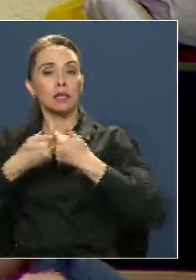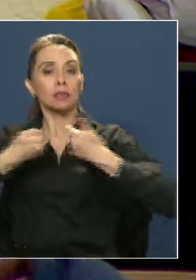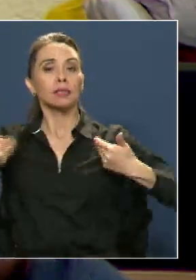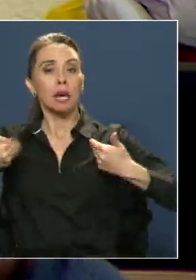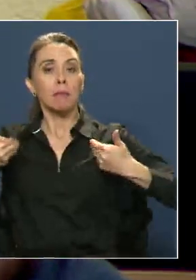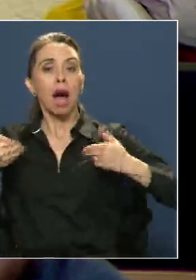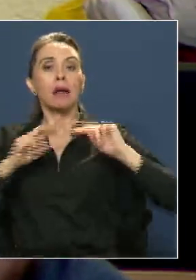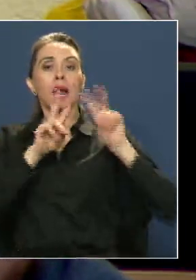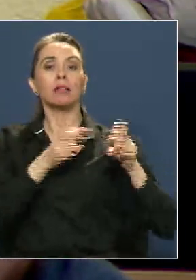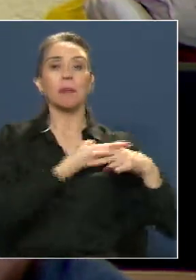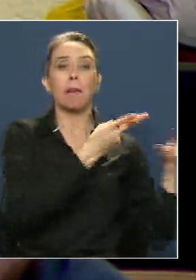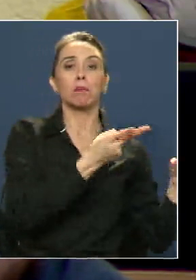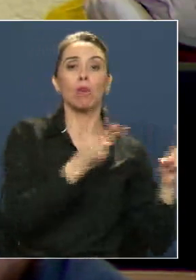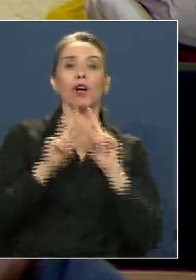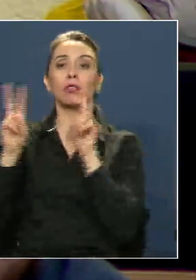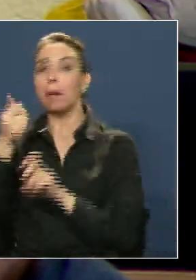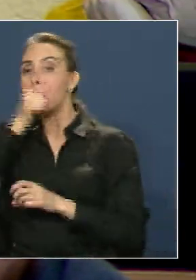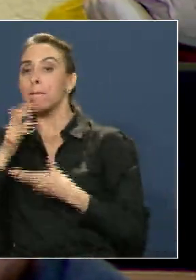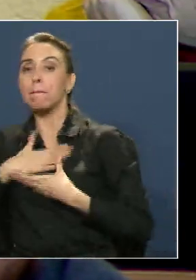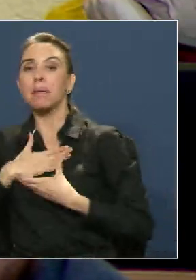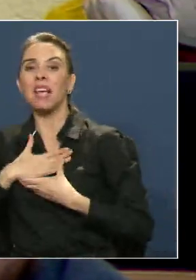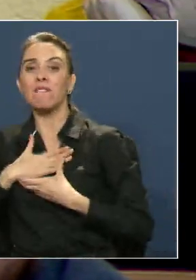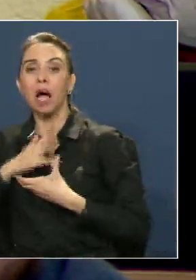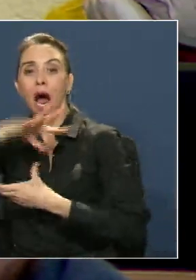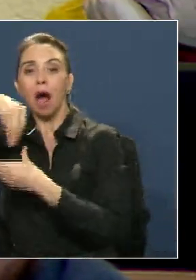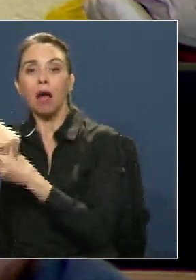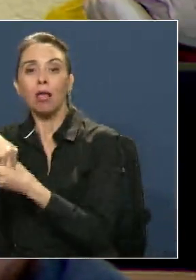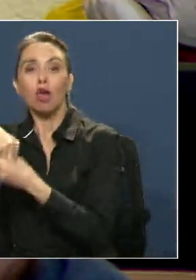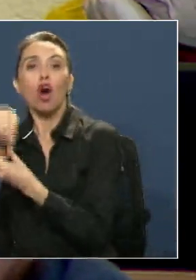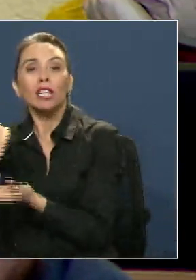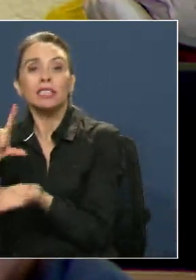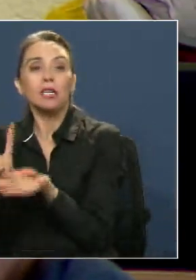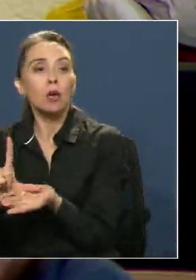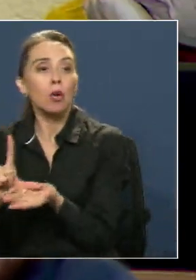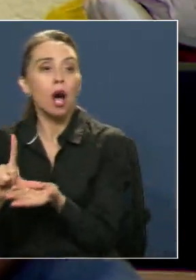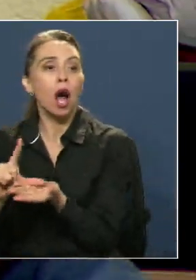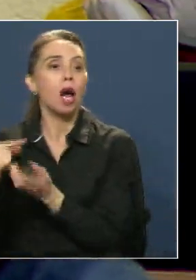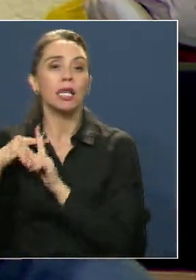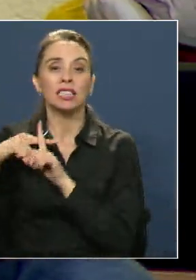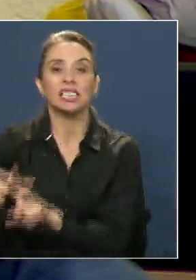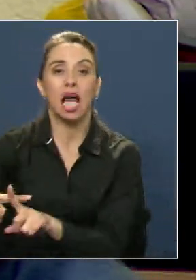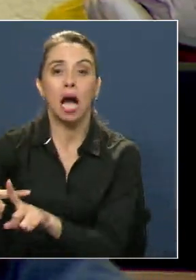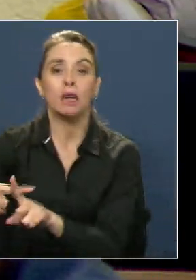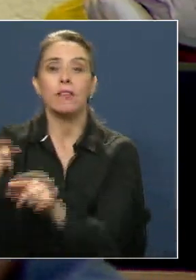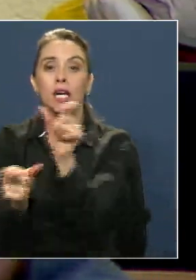lo público y lo privado, siendo lo privado el lugar donde se sacrifica